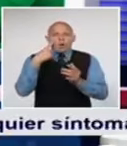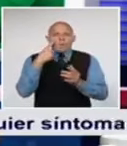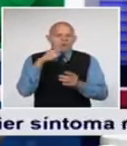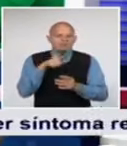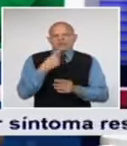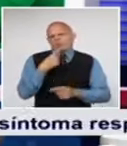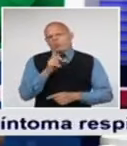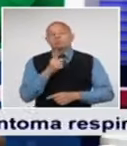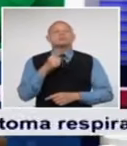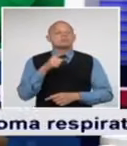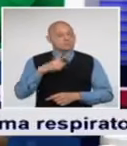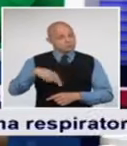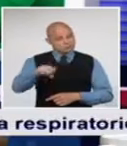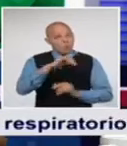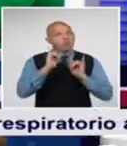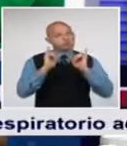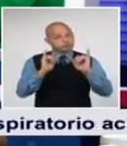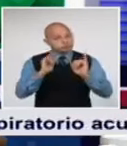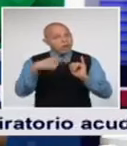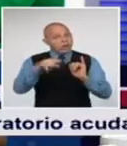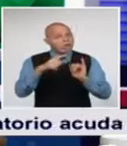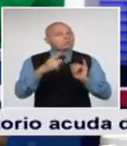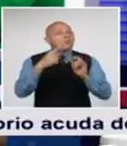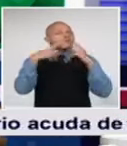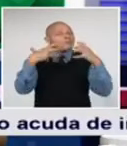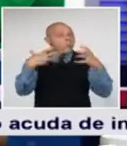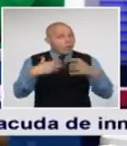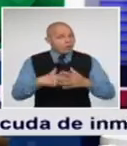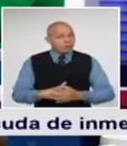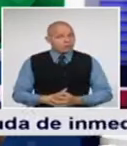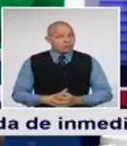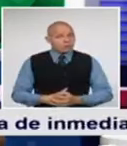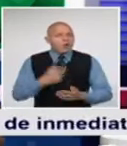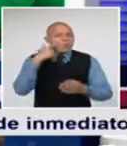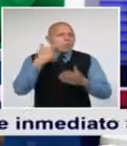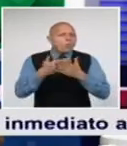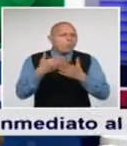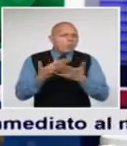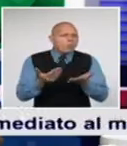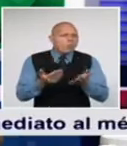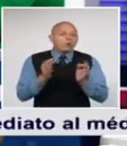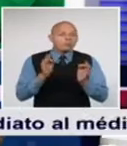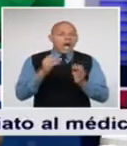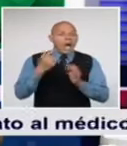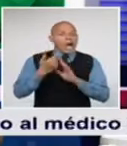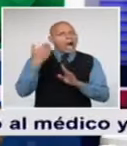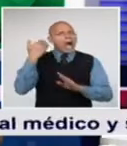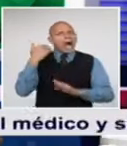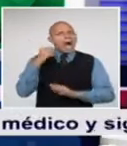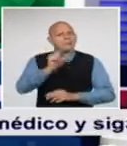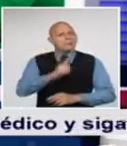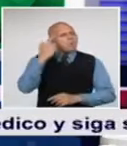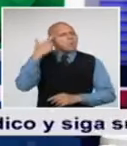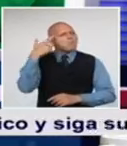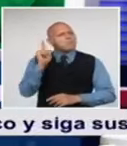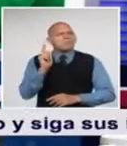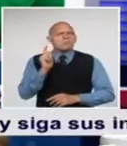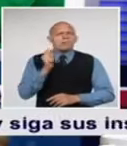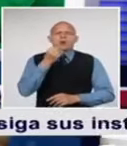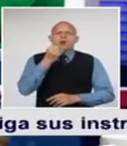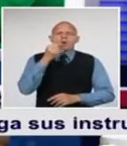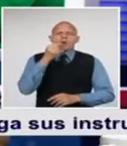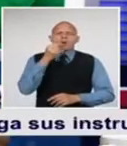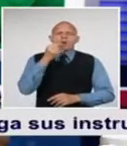traducen la complejidad de la enfermedad, que nunca yo creo que nadie en el mundo pensó que pudiera alargarse